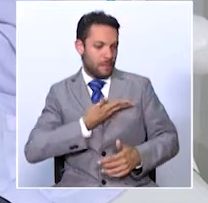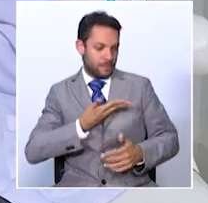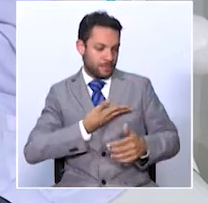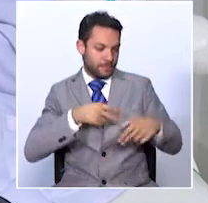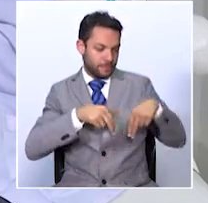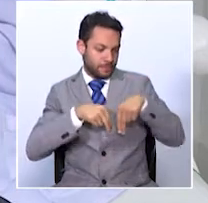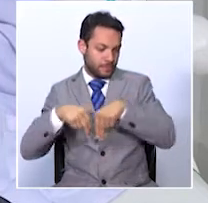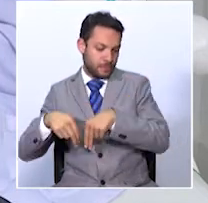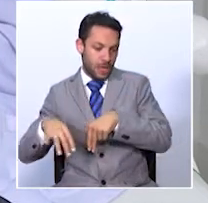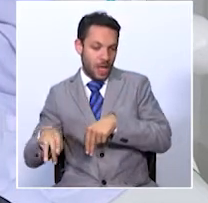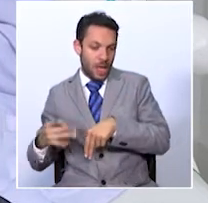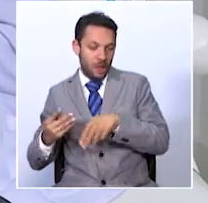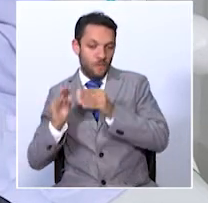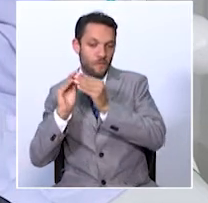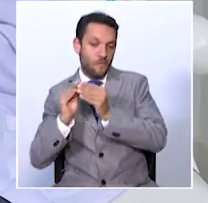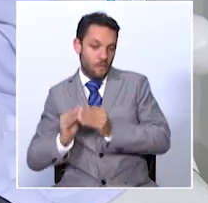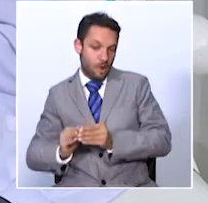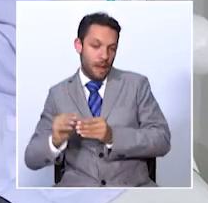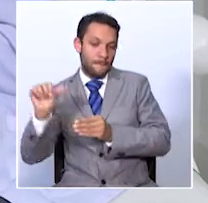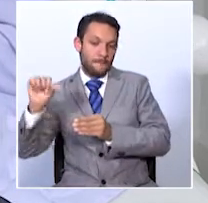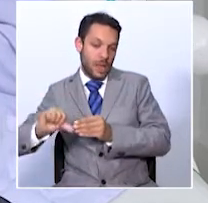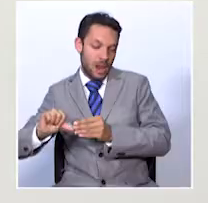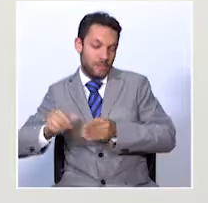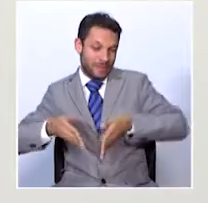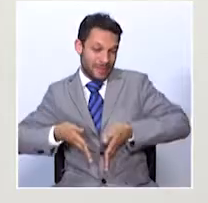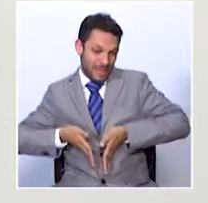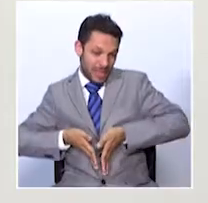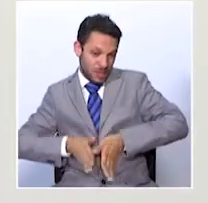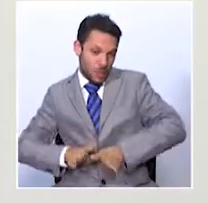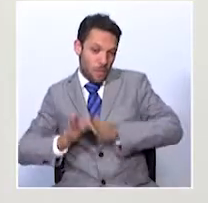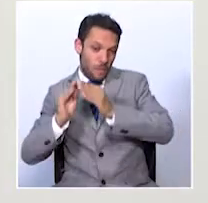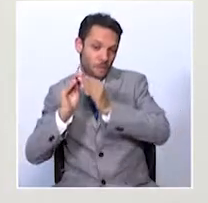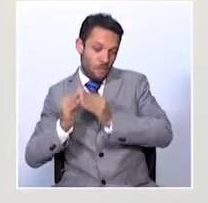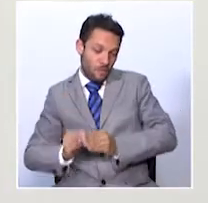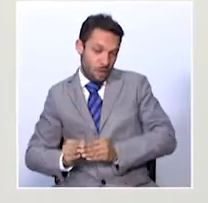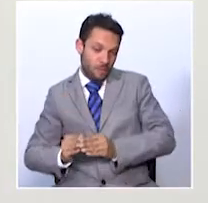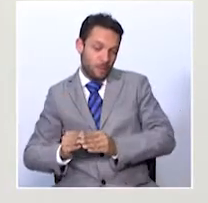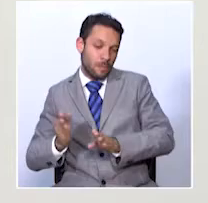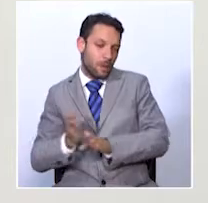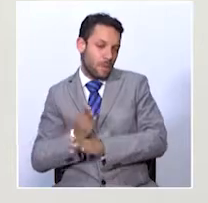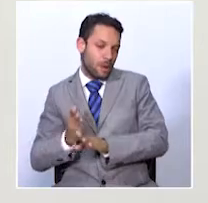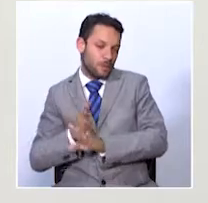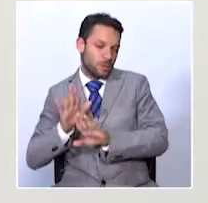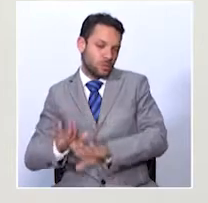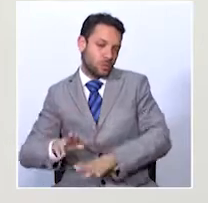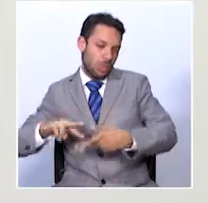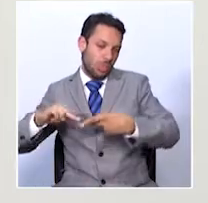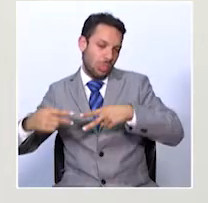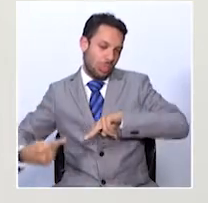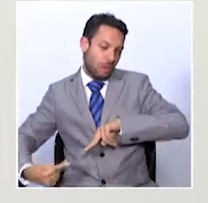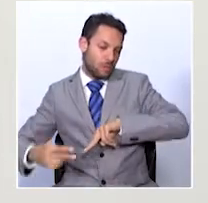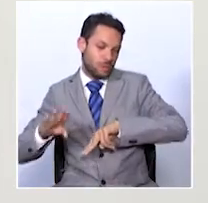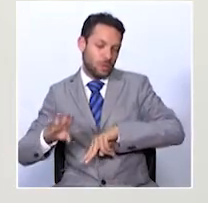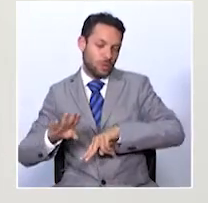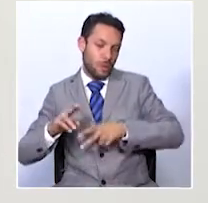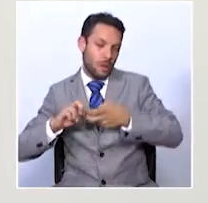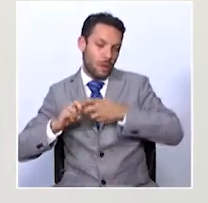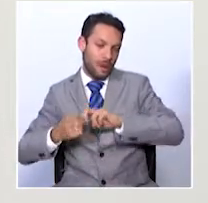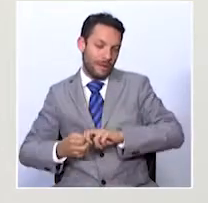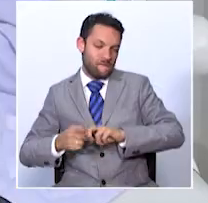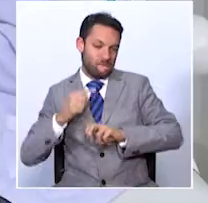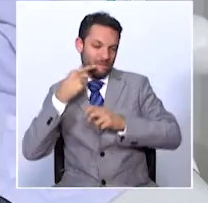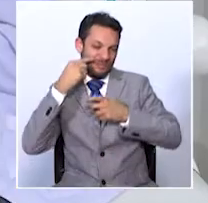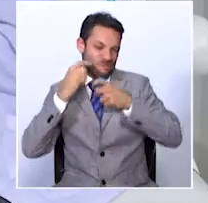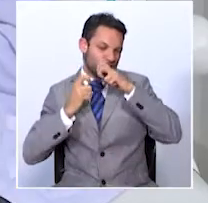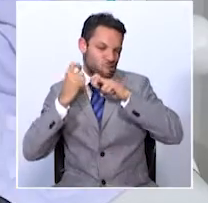por malformaciones, ¿cierto? Las malformaciones, por un acaso del destino, nació un niño con una fisura aquí,